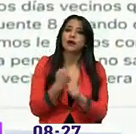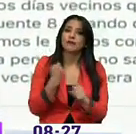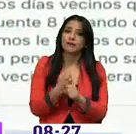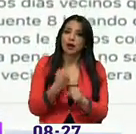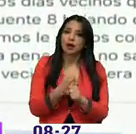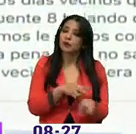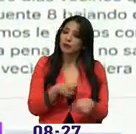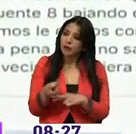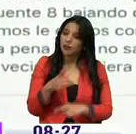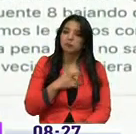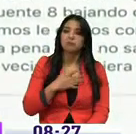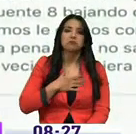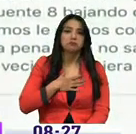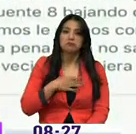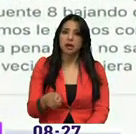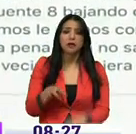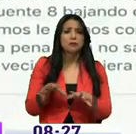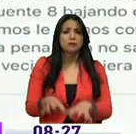da pena